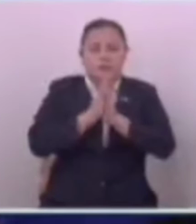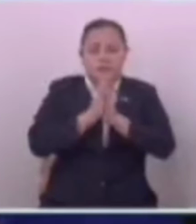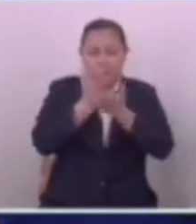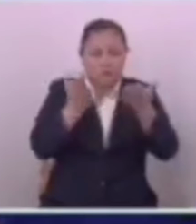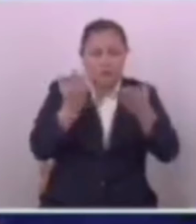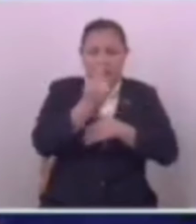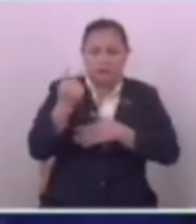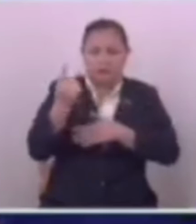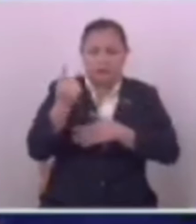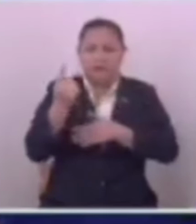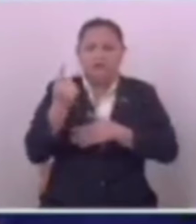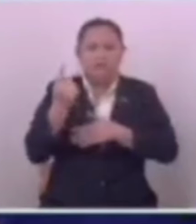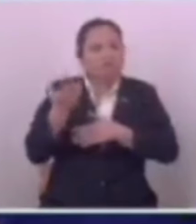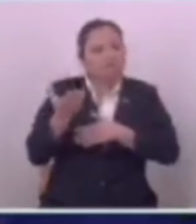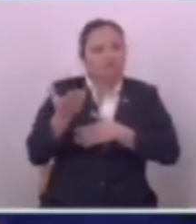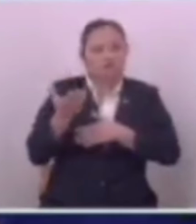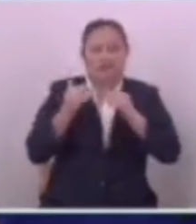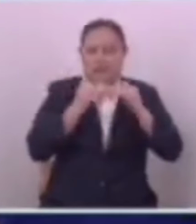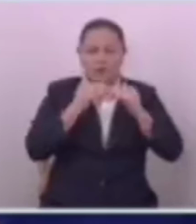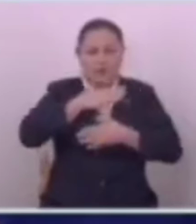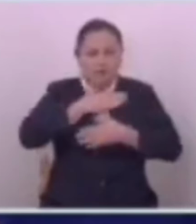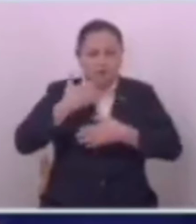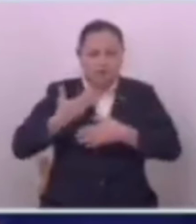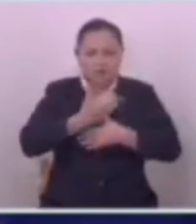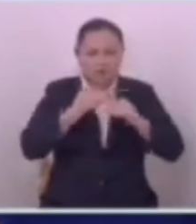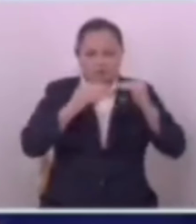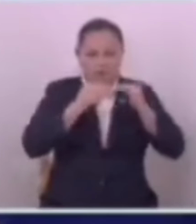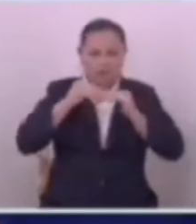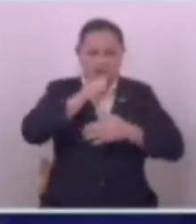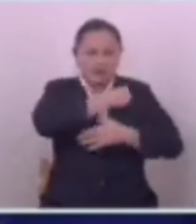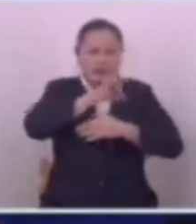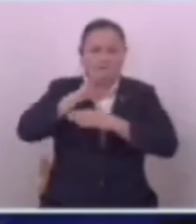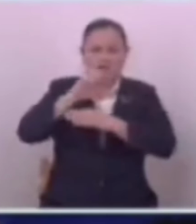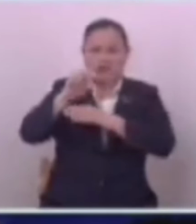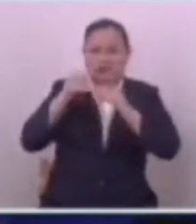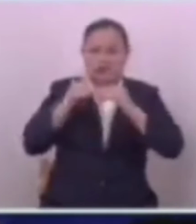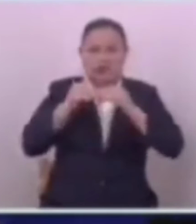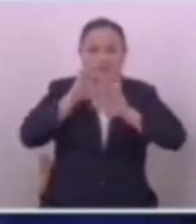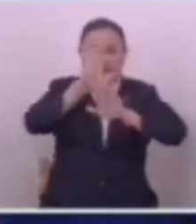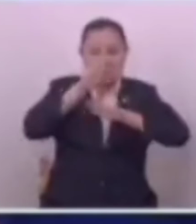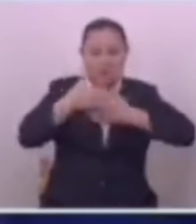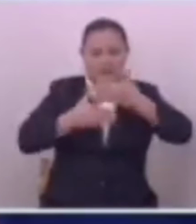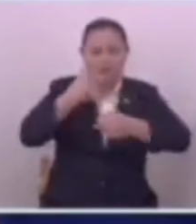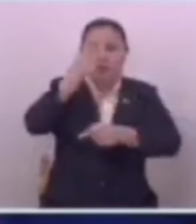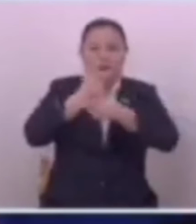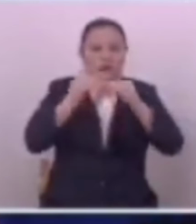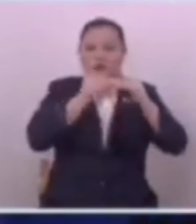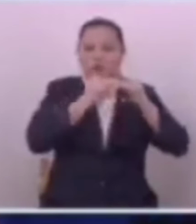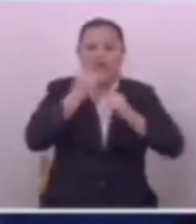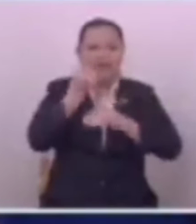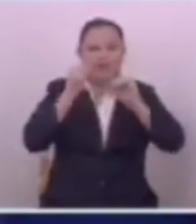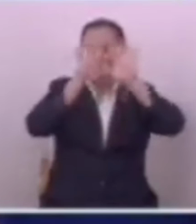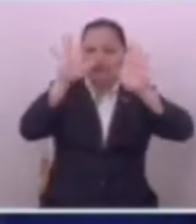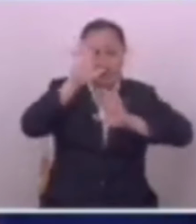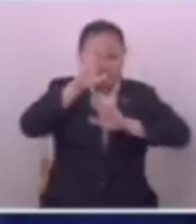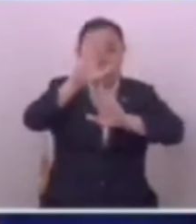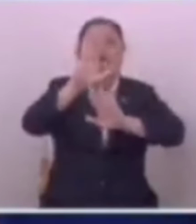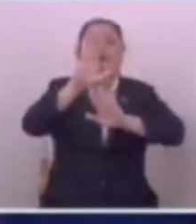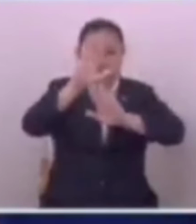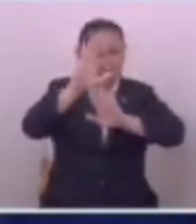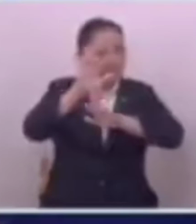estas personas que, así como nosotros, los fiscales, respetamos el debido proceso, también ellos comprendan de